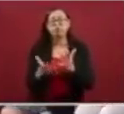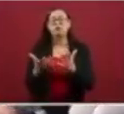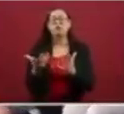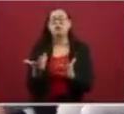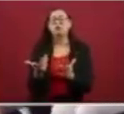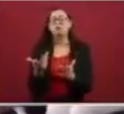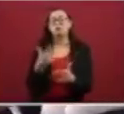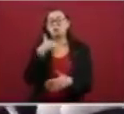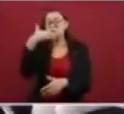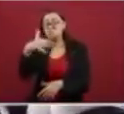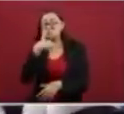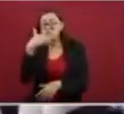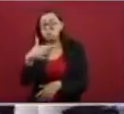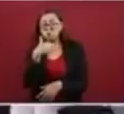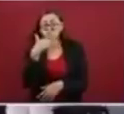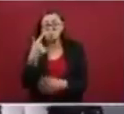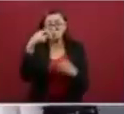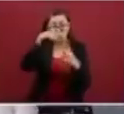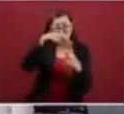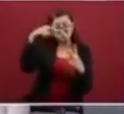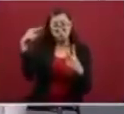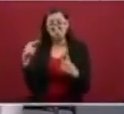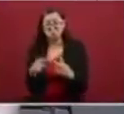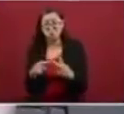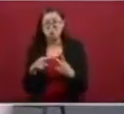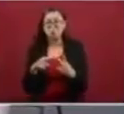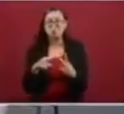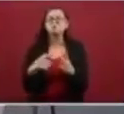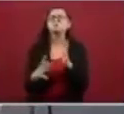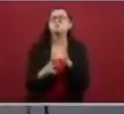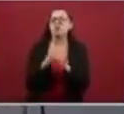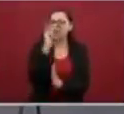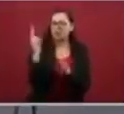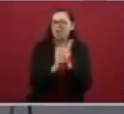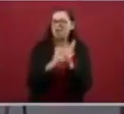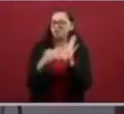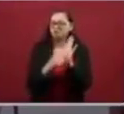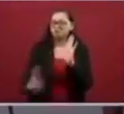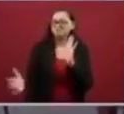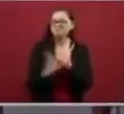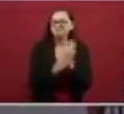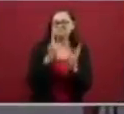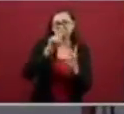reclasificados como delitos graves.